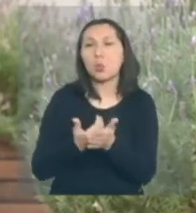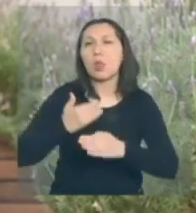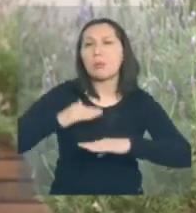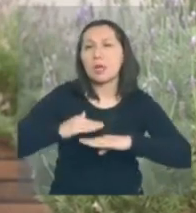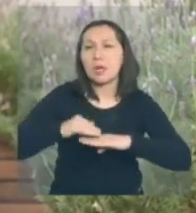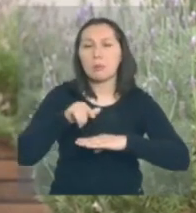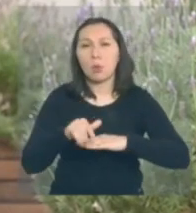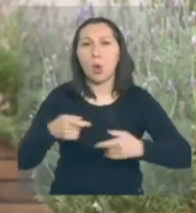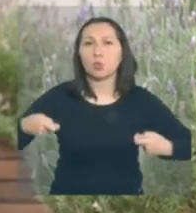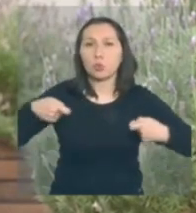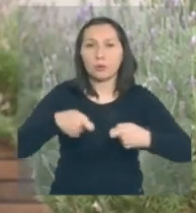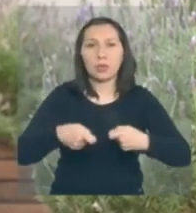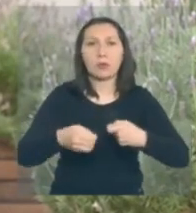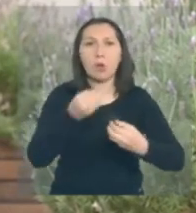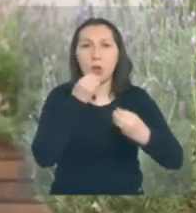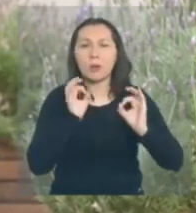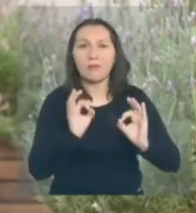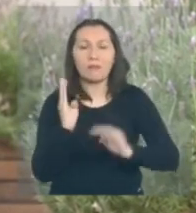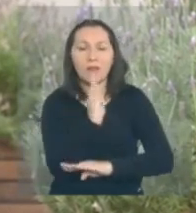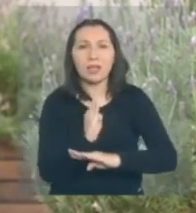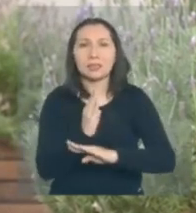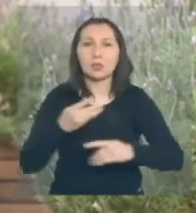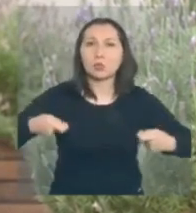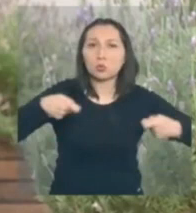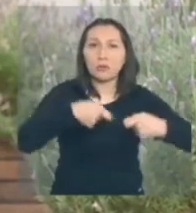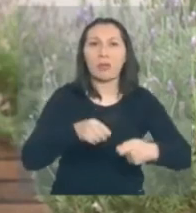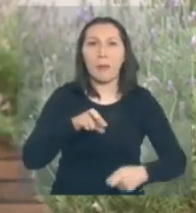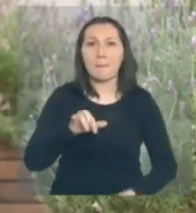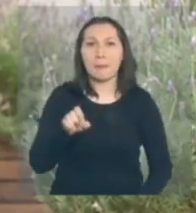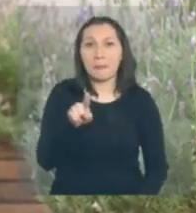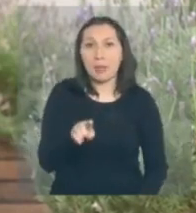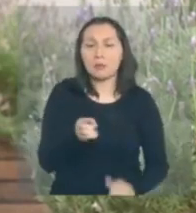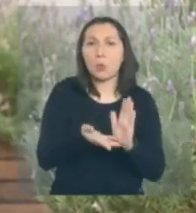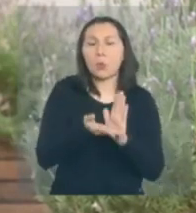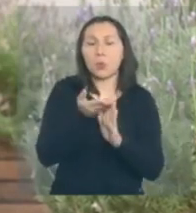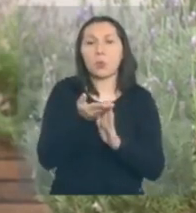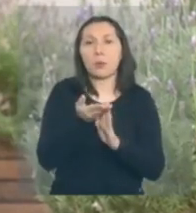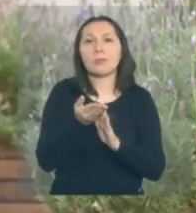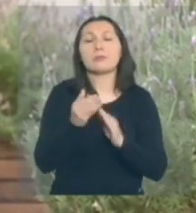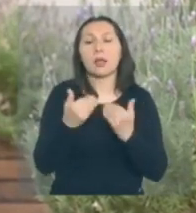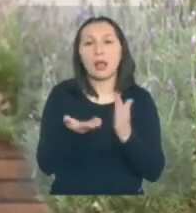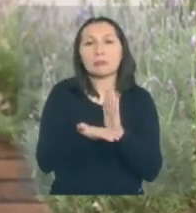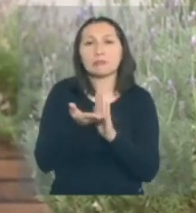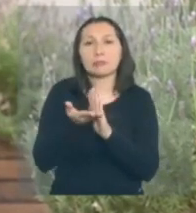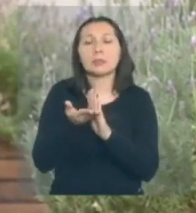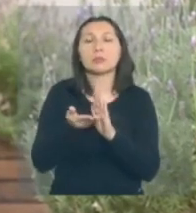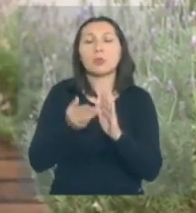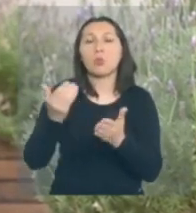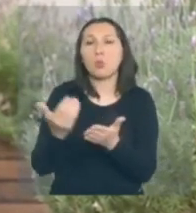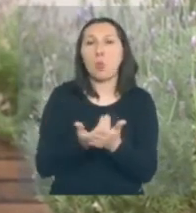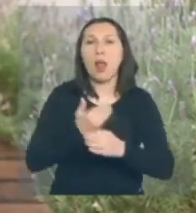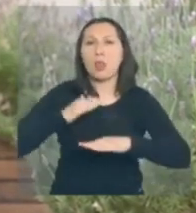mínimo, de subsidio a la canasta básica, de subsidio a las pymes para apoyar este alza, ¿cierto?, para generar esta alza del salario